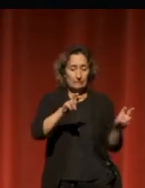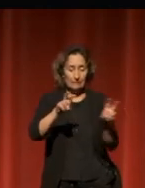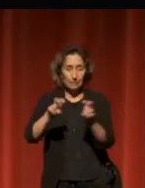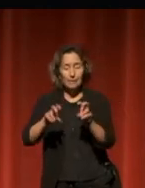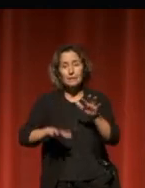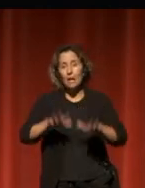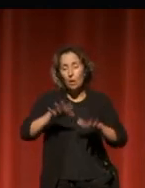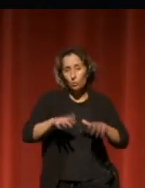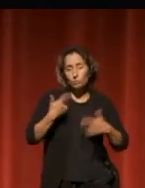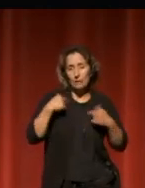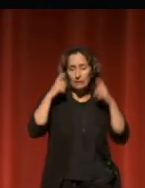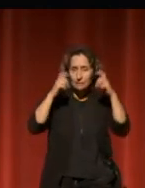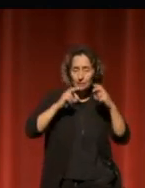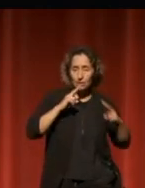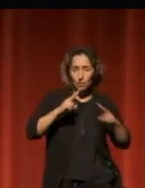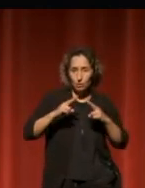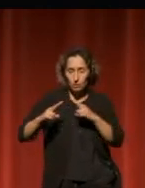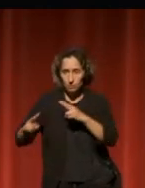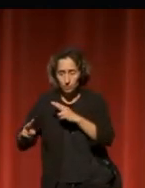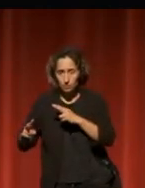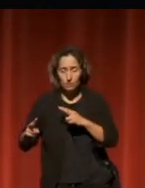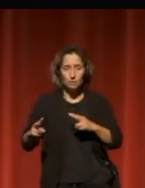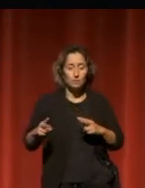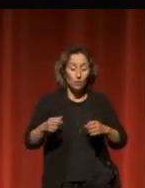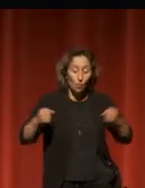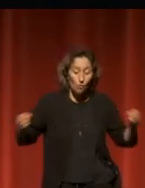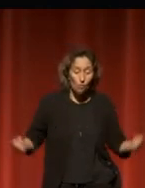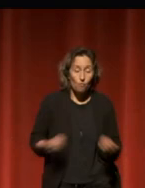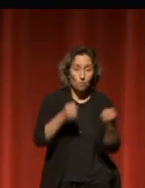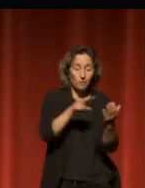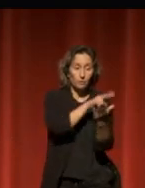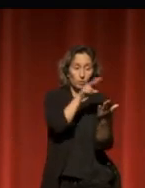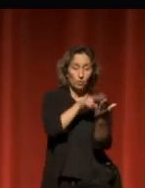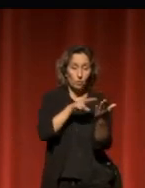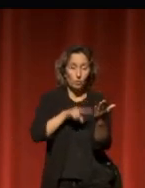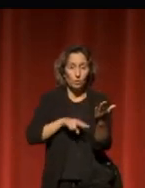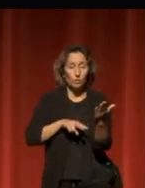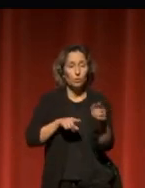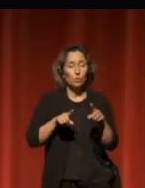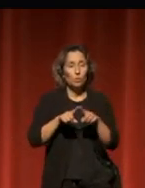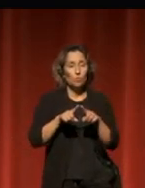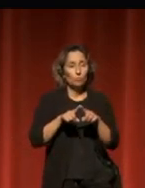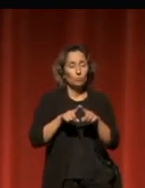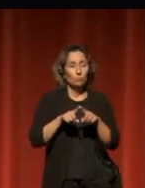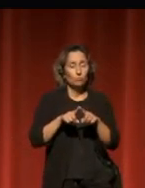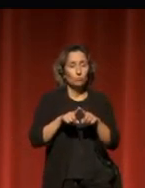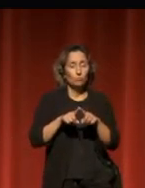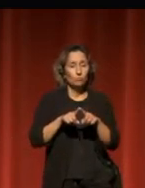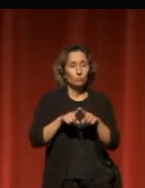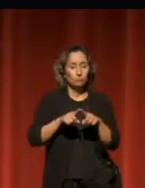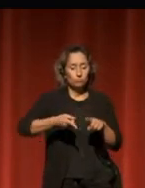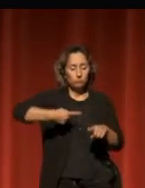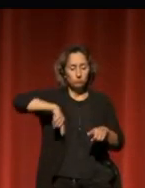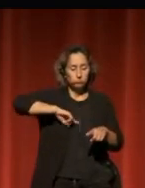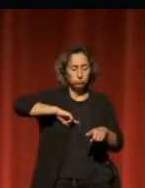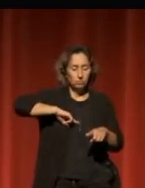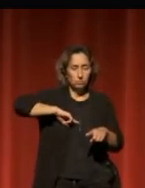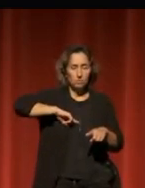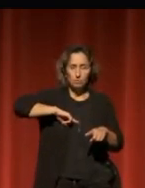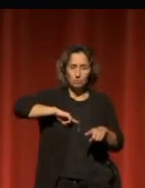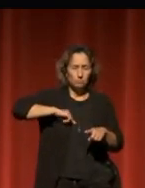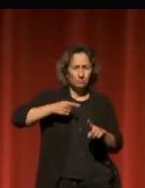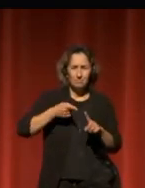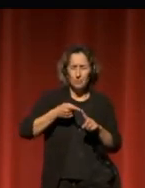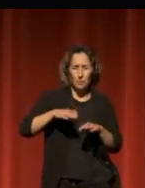cuestiones. Queremos hacer del fomento de la lectura el eje principal de nuestra actuación, elaborando